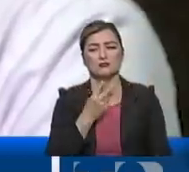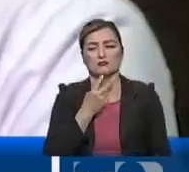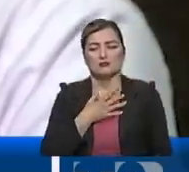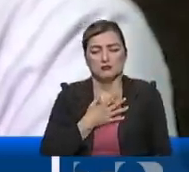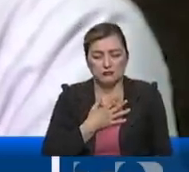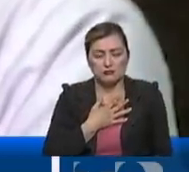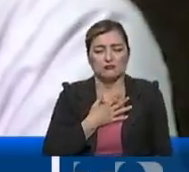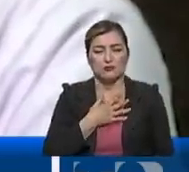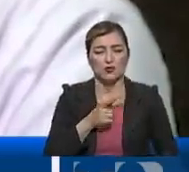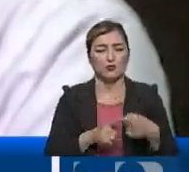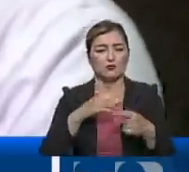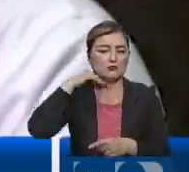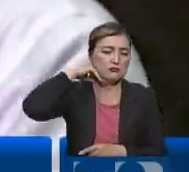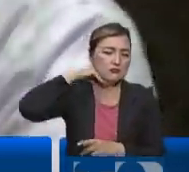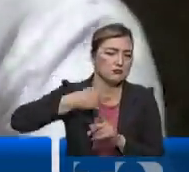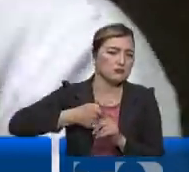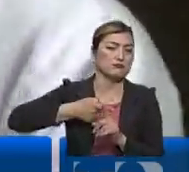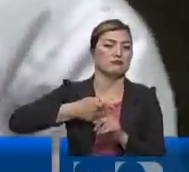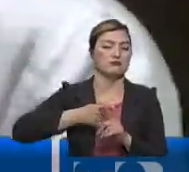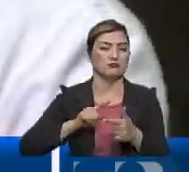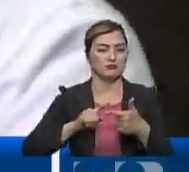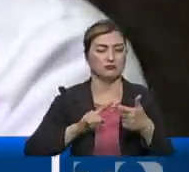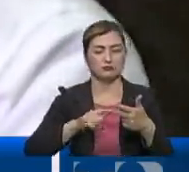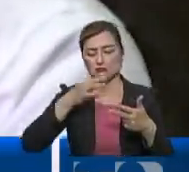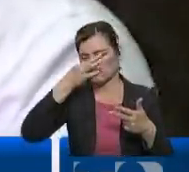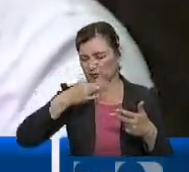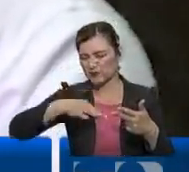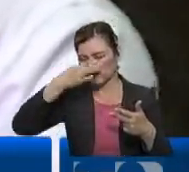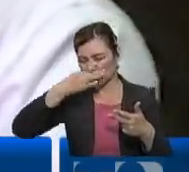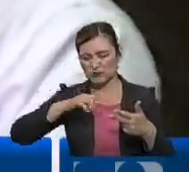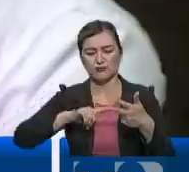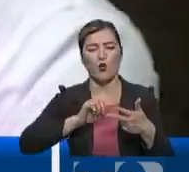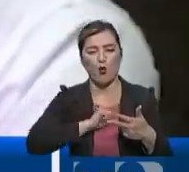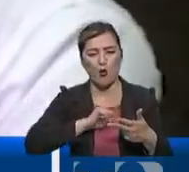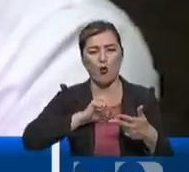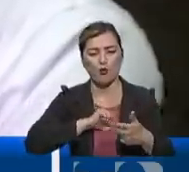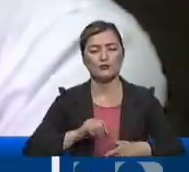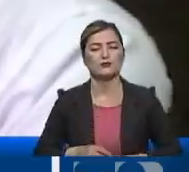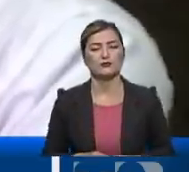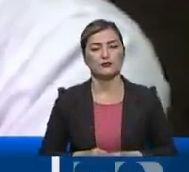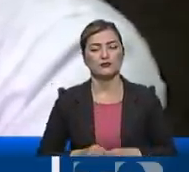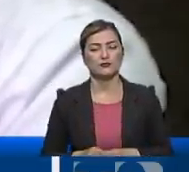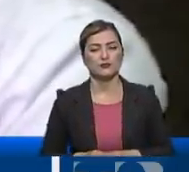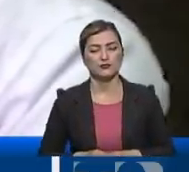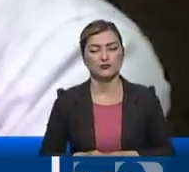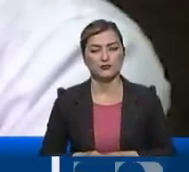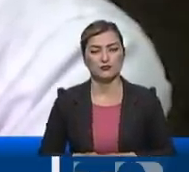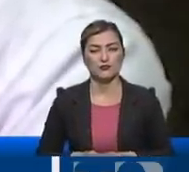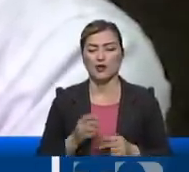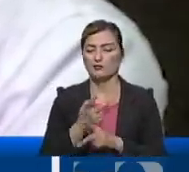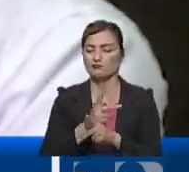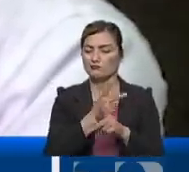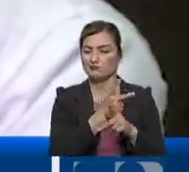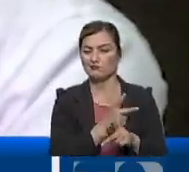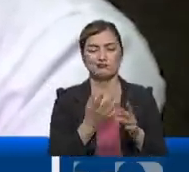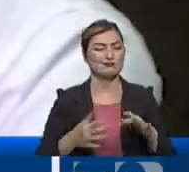respiratoria, alza térmica, bastante flujo nasal y tos. Es por eso que tratamos de recalcar la protección